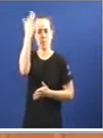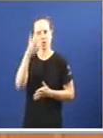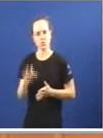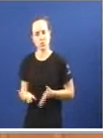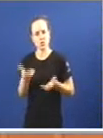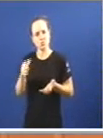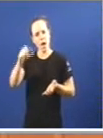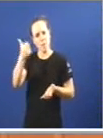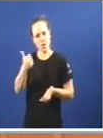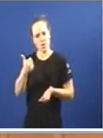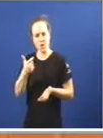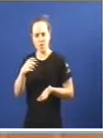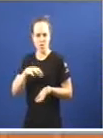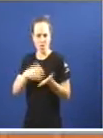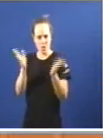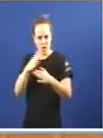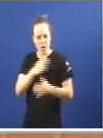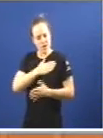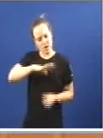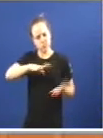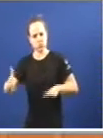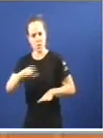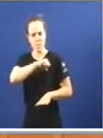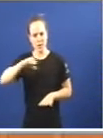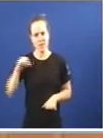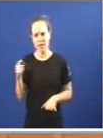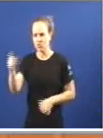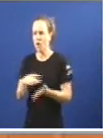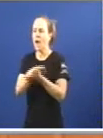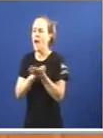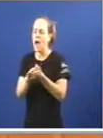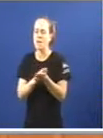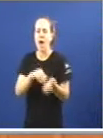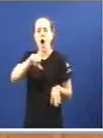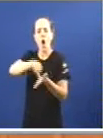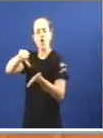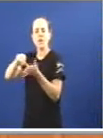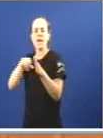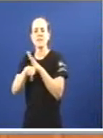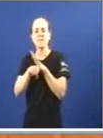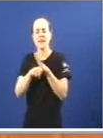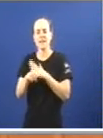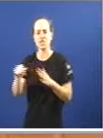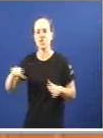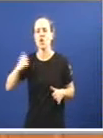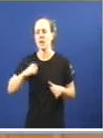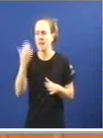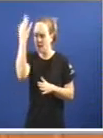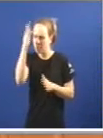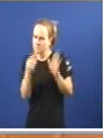se disipa a tu vida la privatización digamos que vamos a hacer con esas unidades de gestión clínica que siguen apareciendo la lei de orzamentos